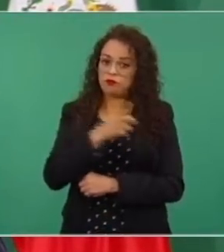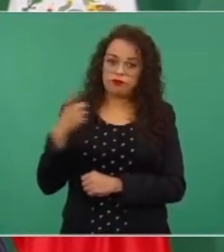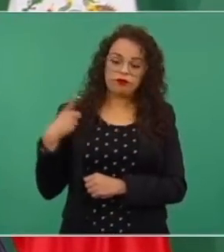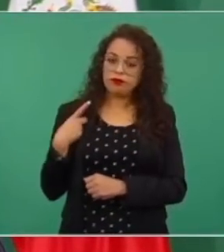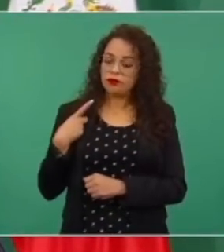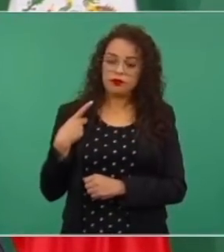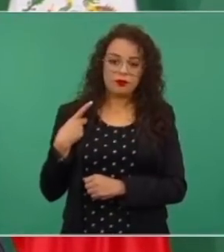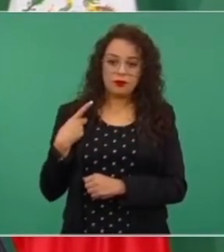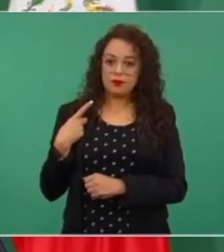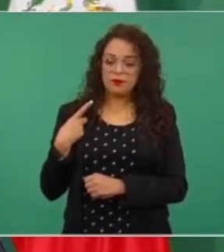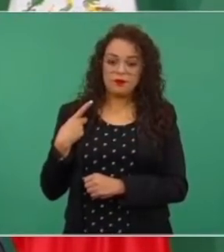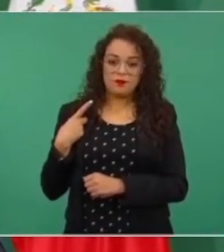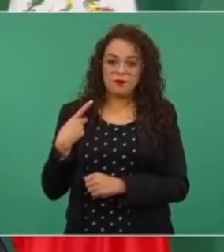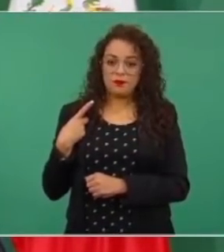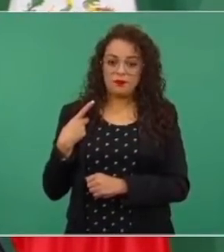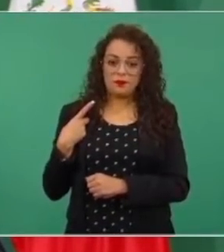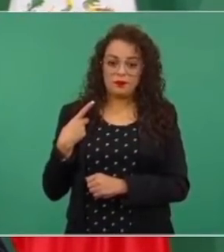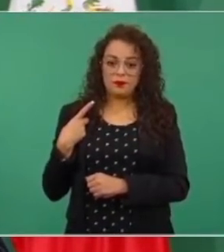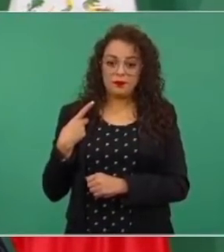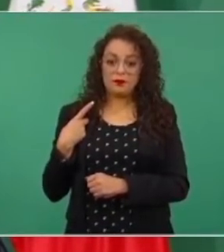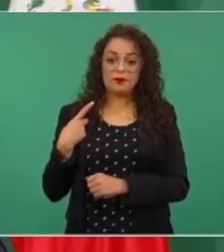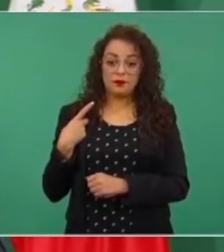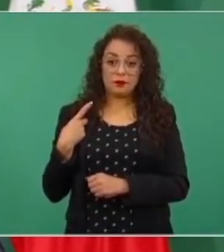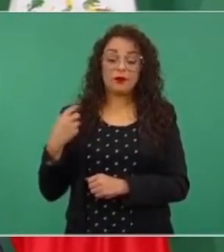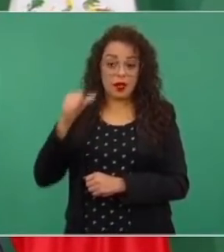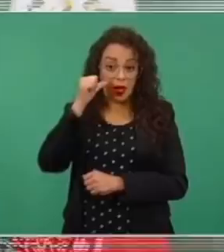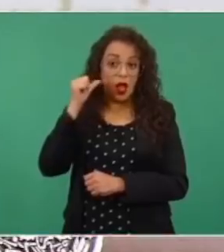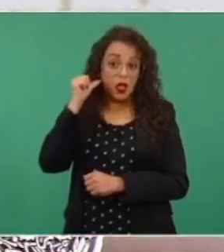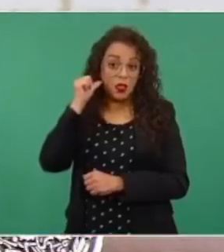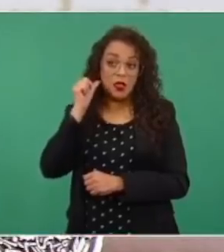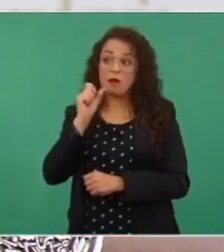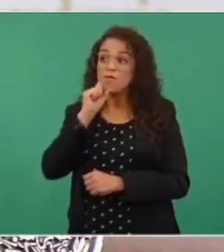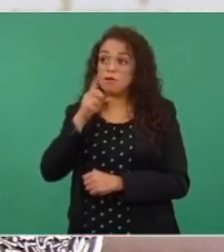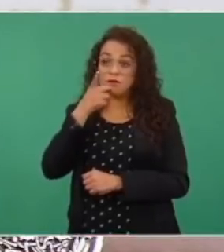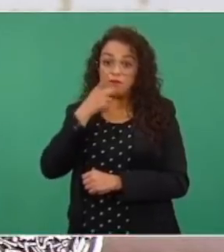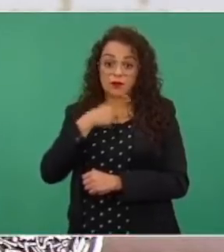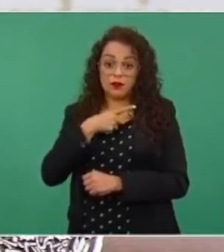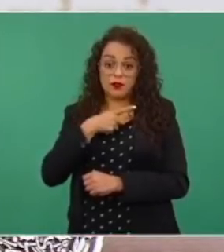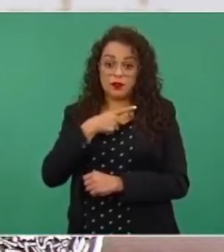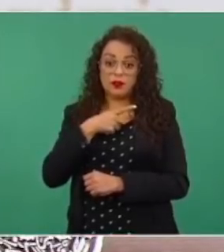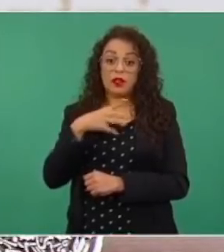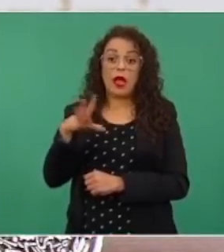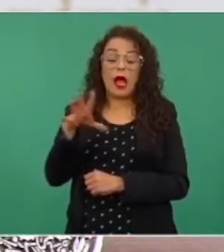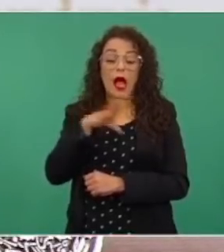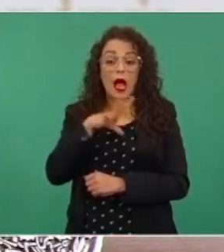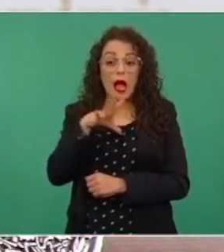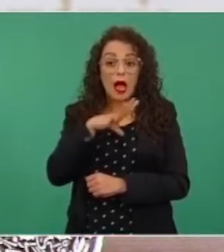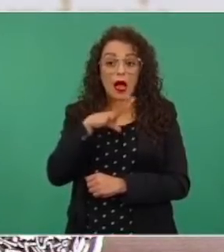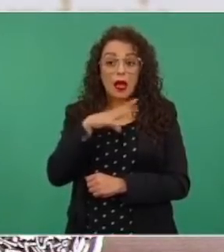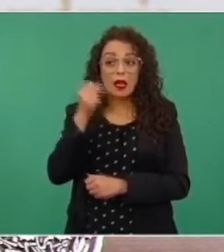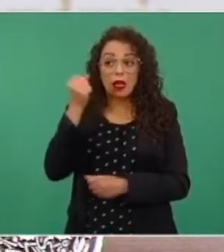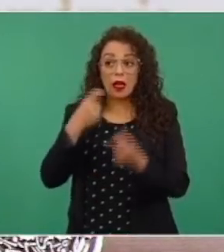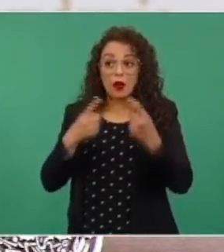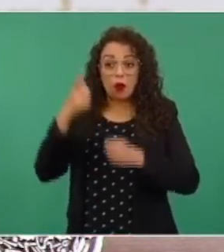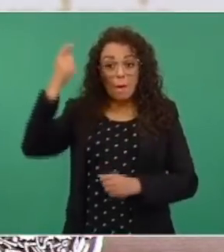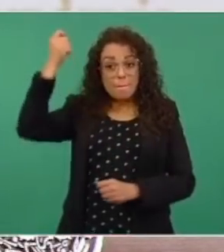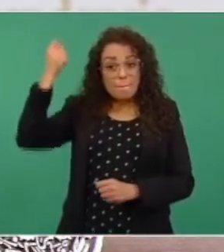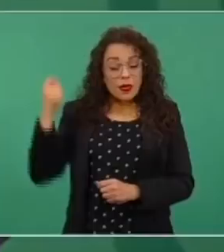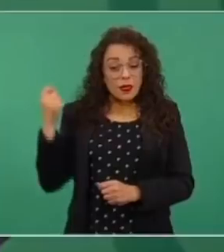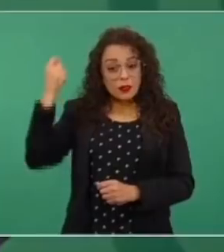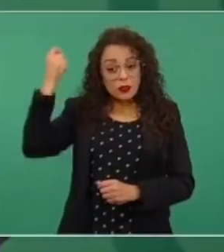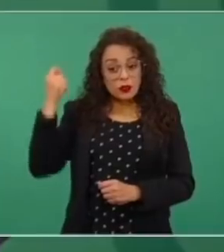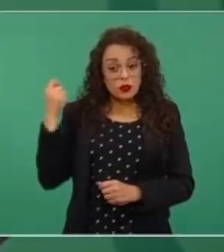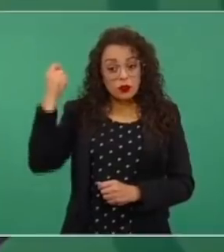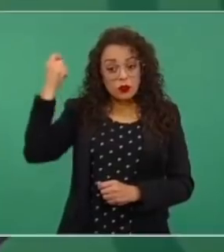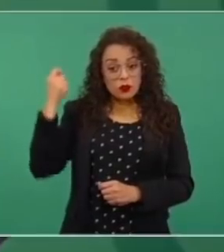Presidente. Entonces, ayer también nos decían, hay pensiones de trabajadores